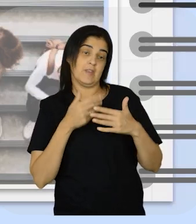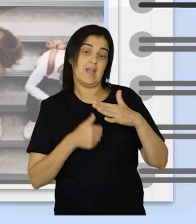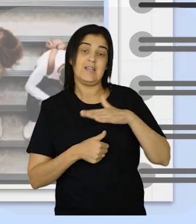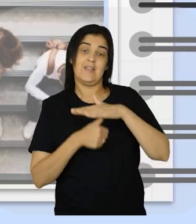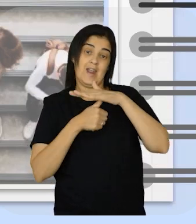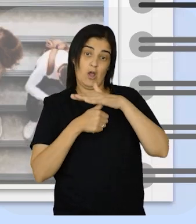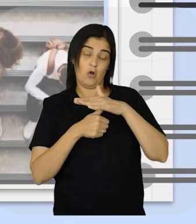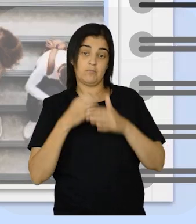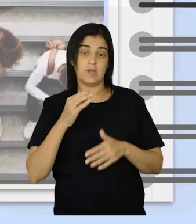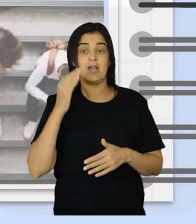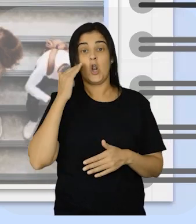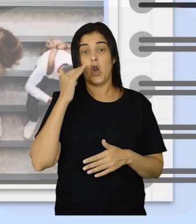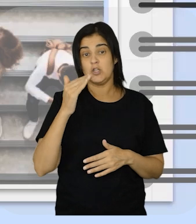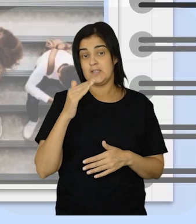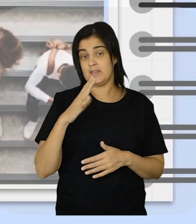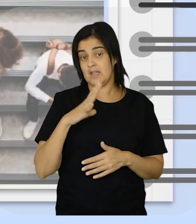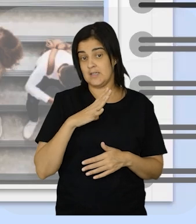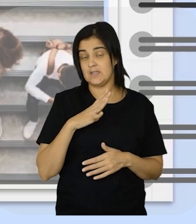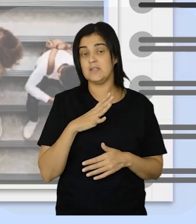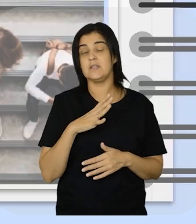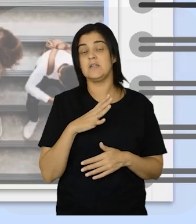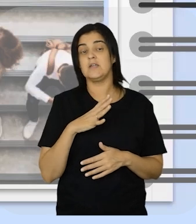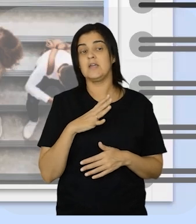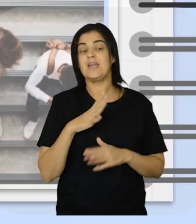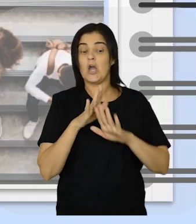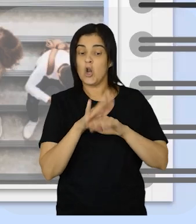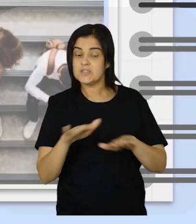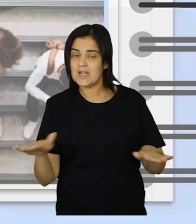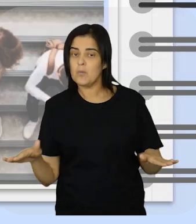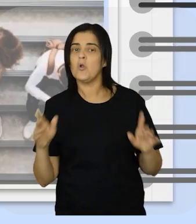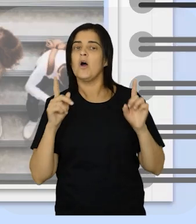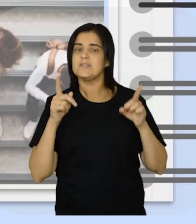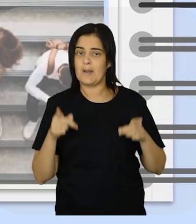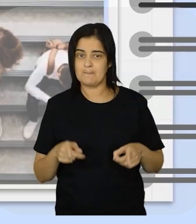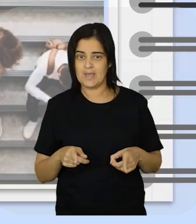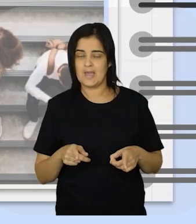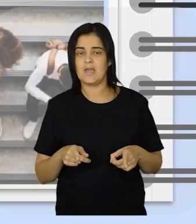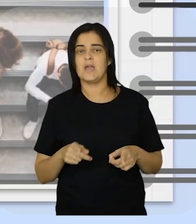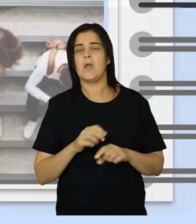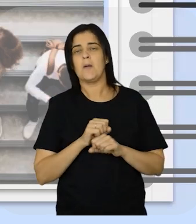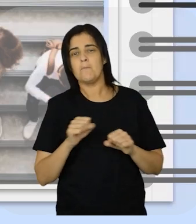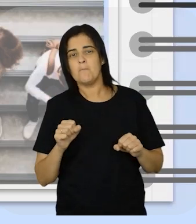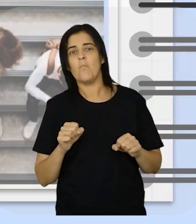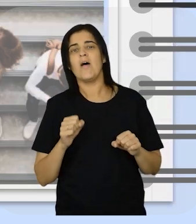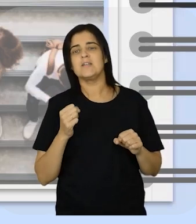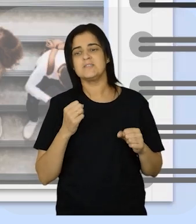los docentes navegamos, de que los alumnos también, de que podamos ser mentores, que podamos ser